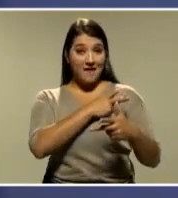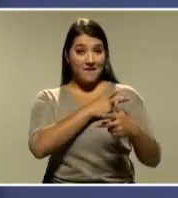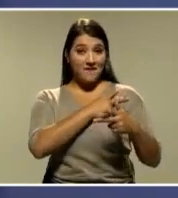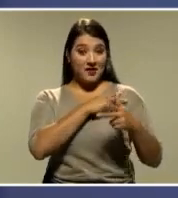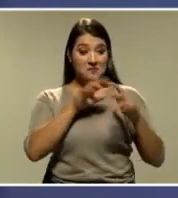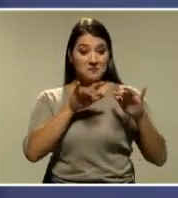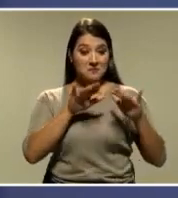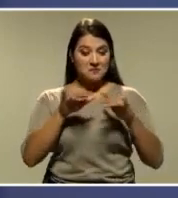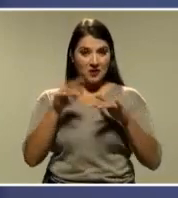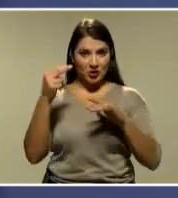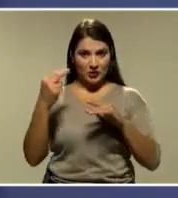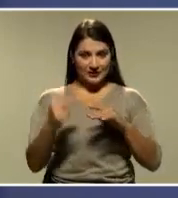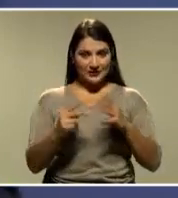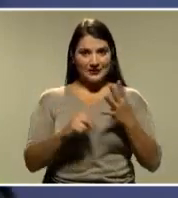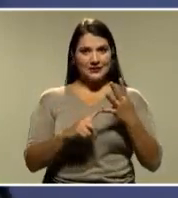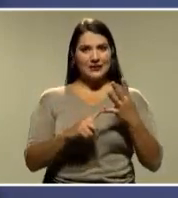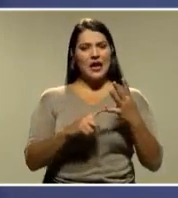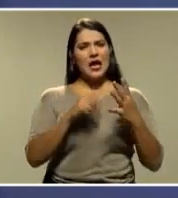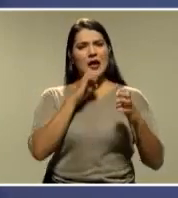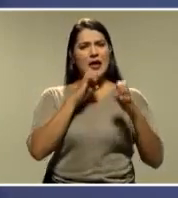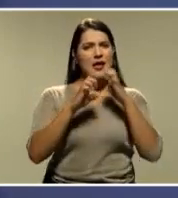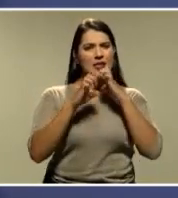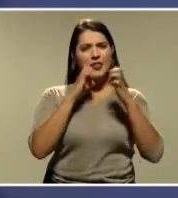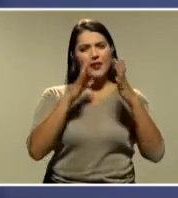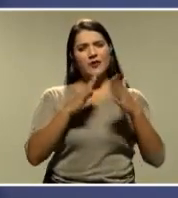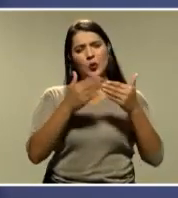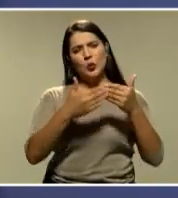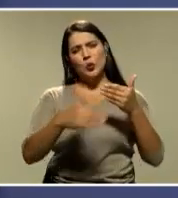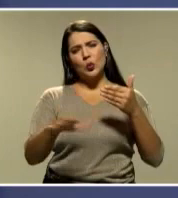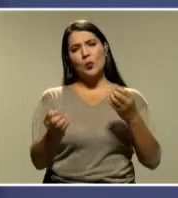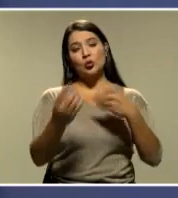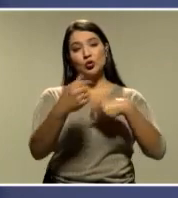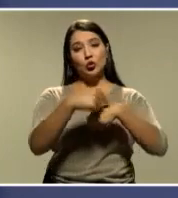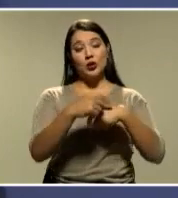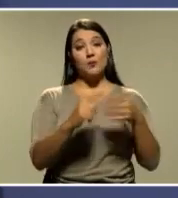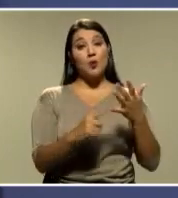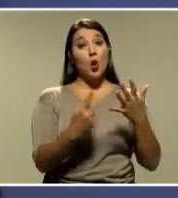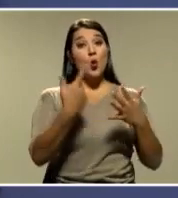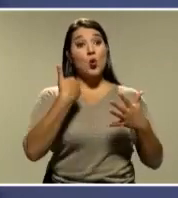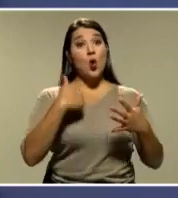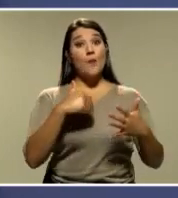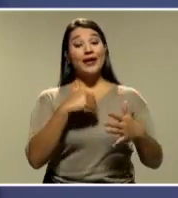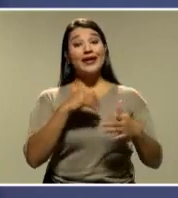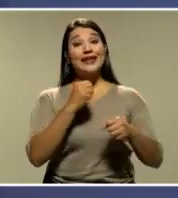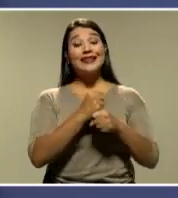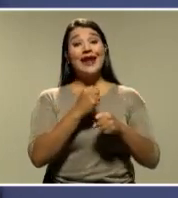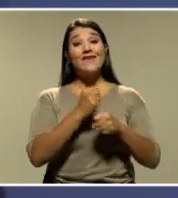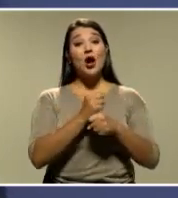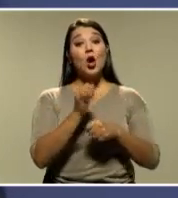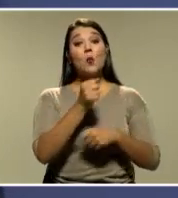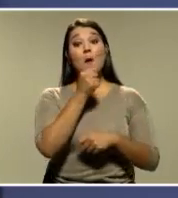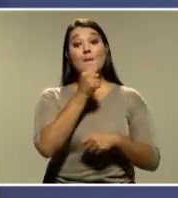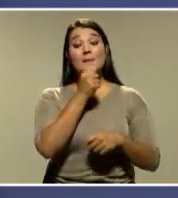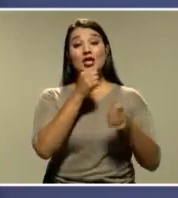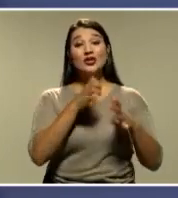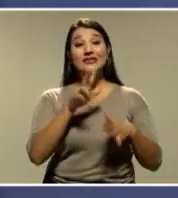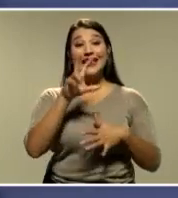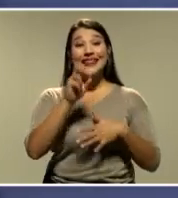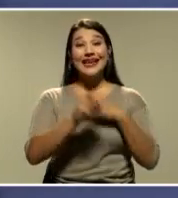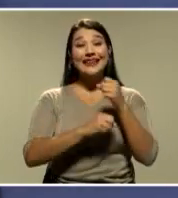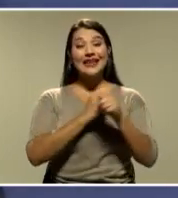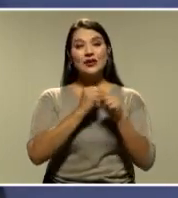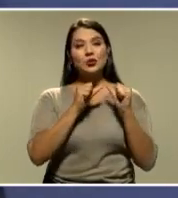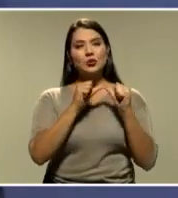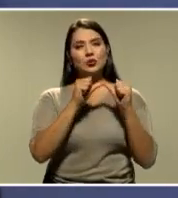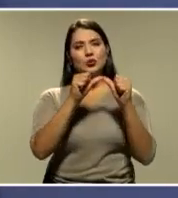de largo aliento, un hombre que estuvo al aire más de 3 décadas continuas, un hombre cálido,